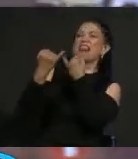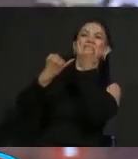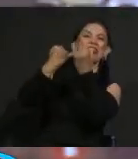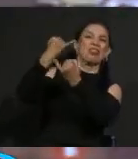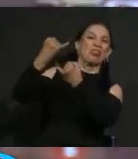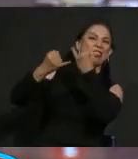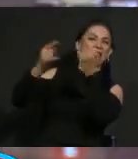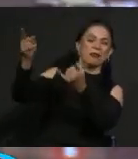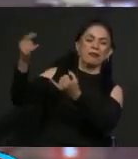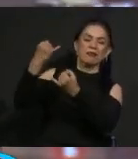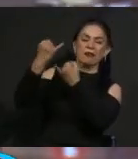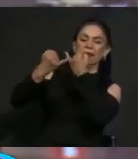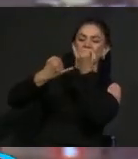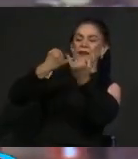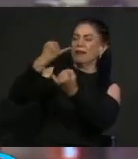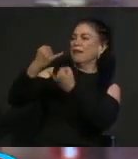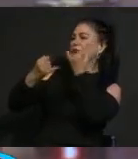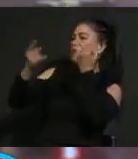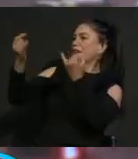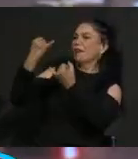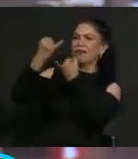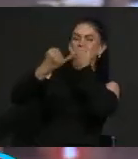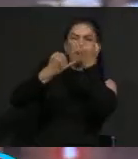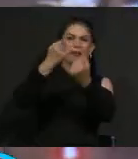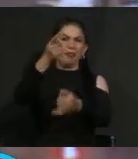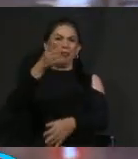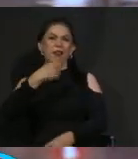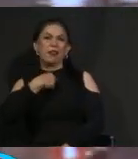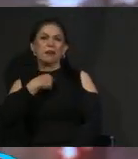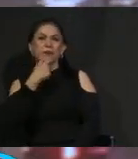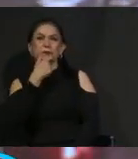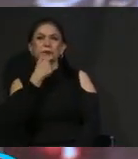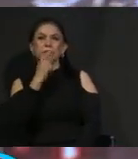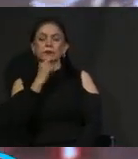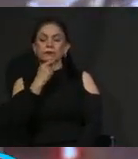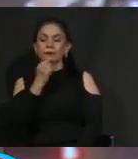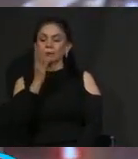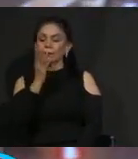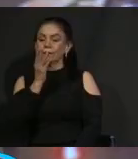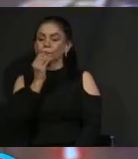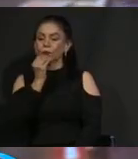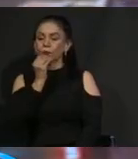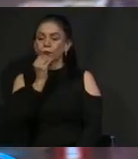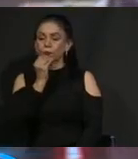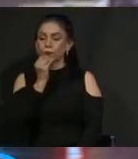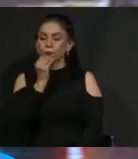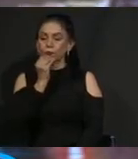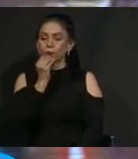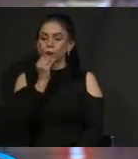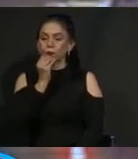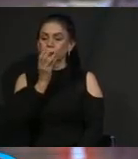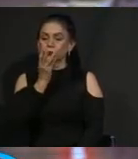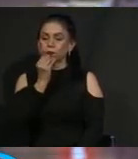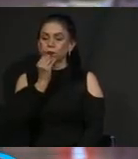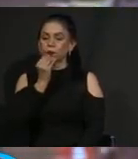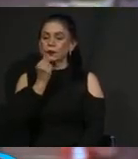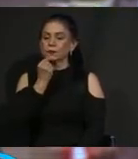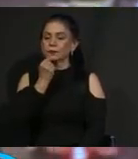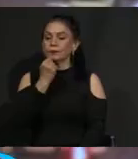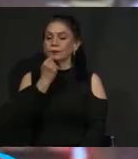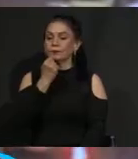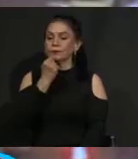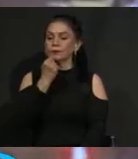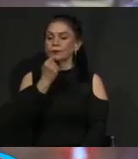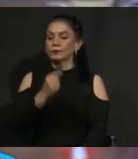sabe qué padre te quedó el látex Y qué padre maquillaje yo no podía hablar nadie me hacía caso Duré como 10 minutos hasta